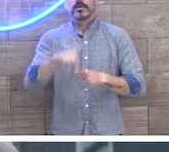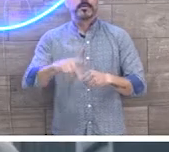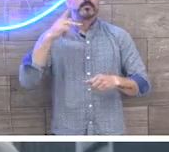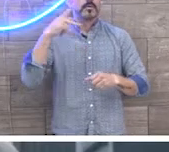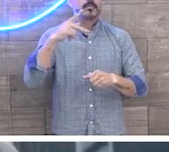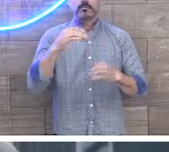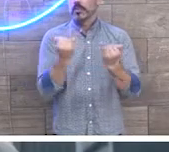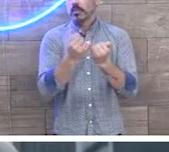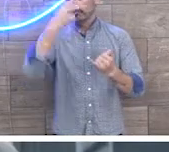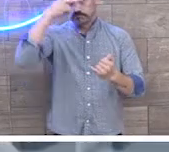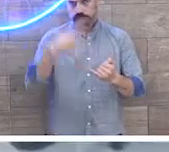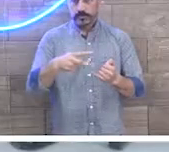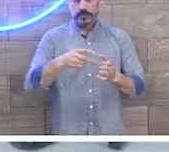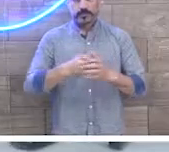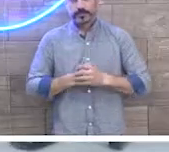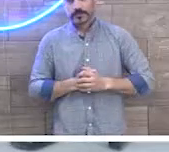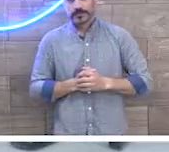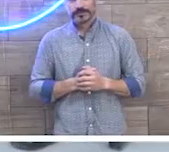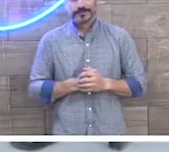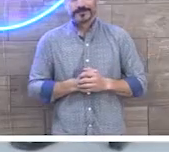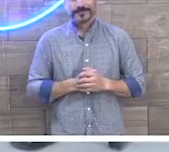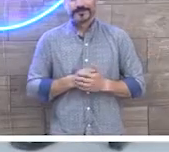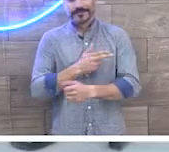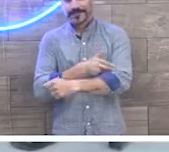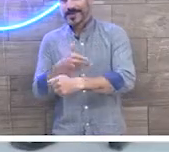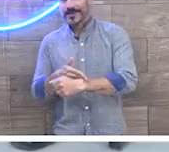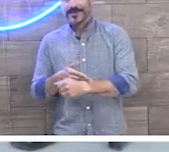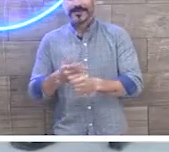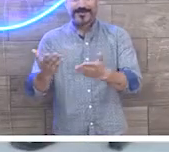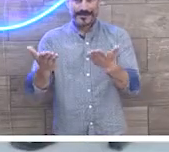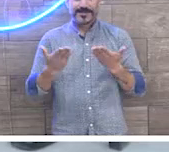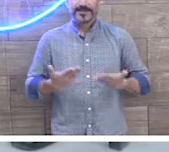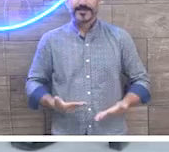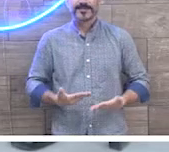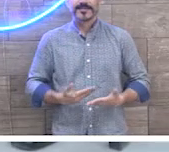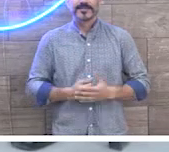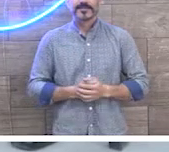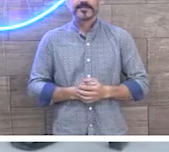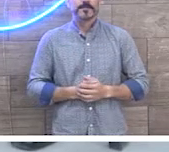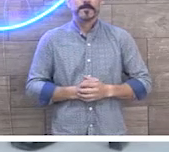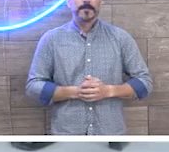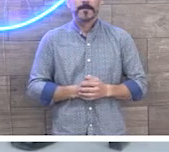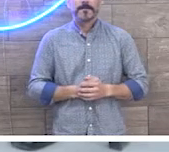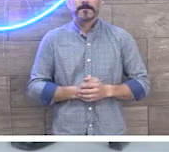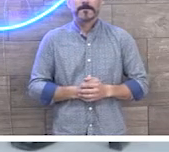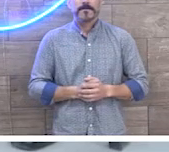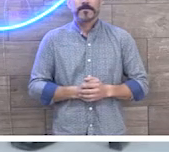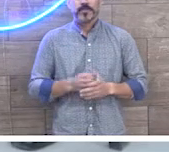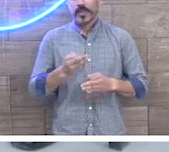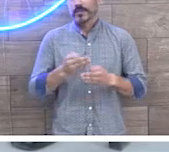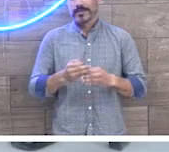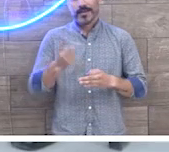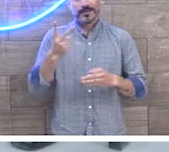y en México, y pues que nos honra con su presencia el día de hoy. Y pues prácticamente tenemos dos padrinos